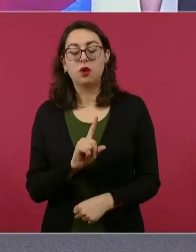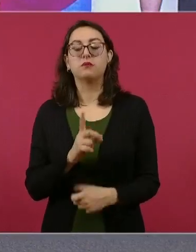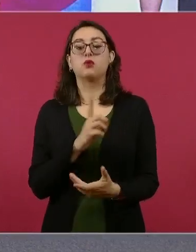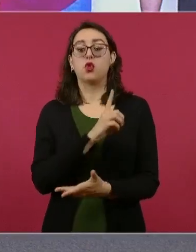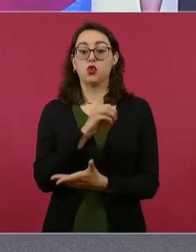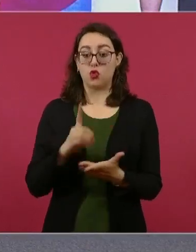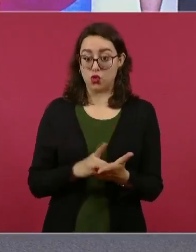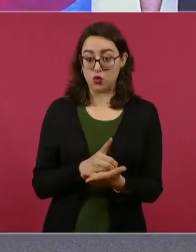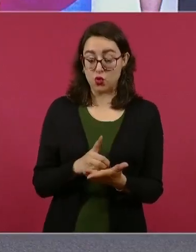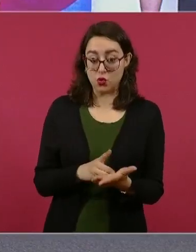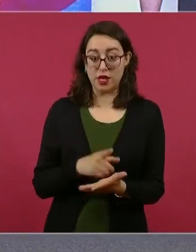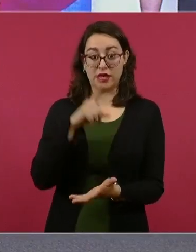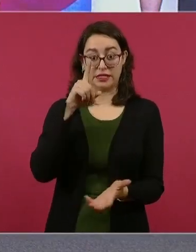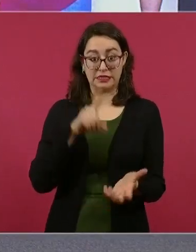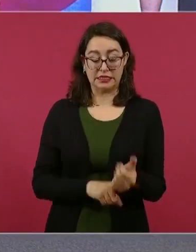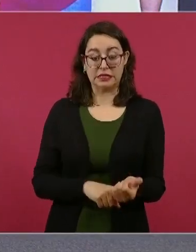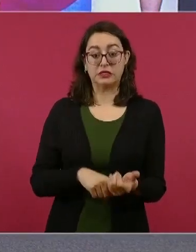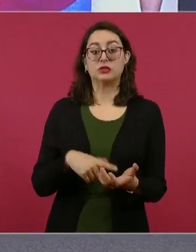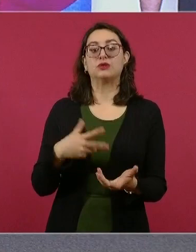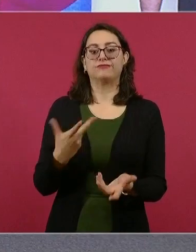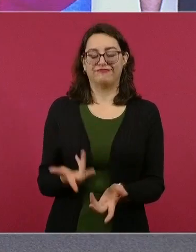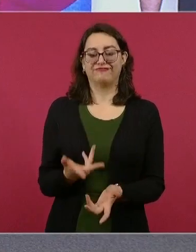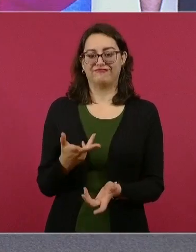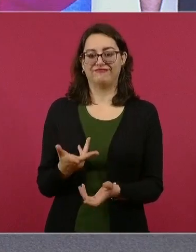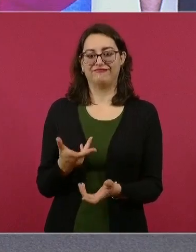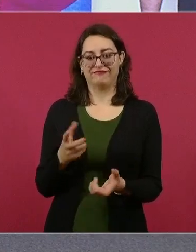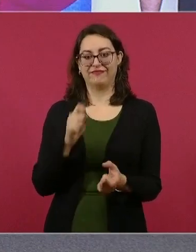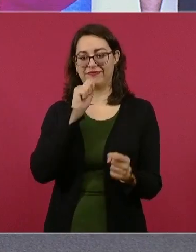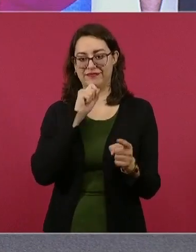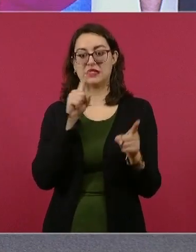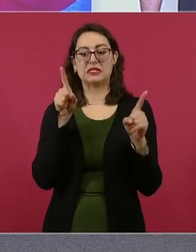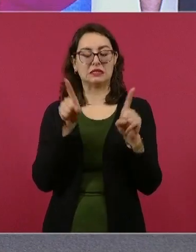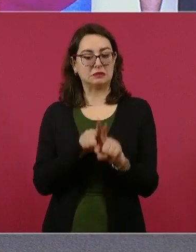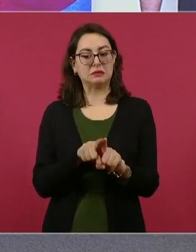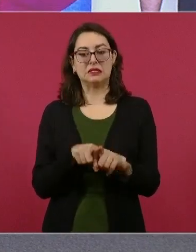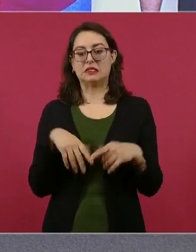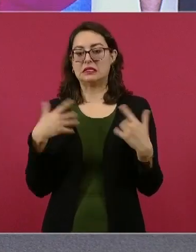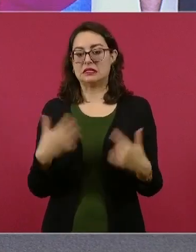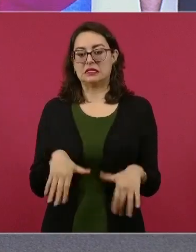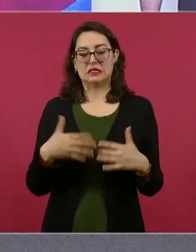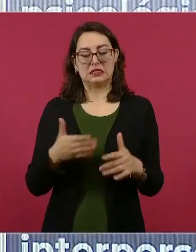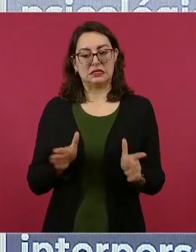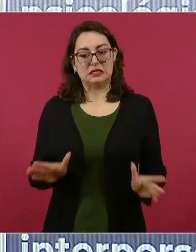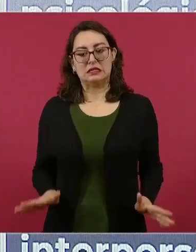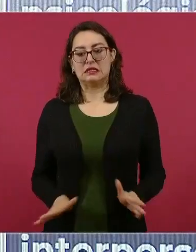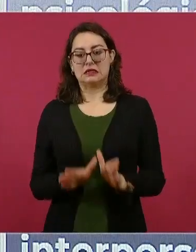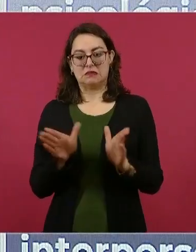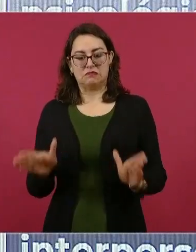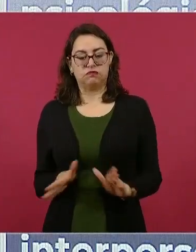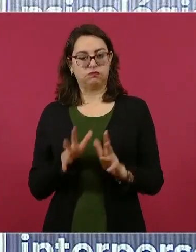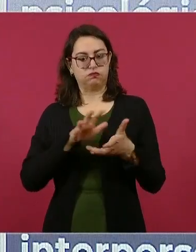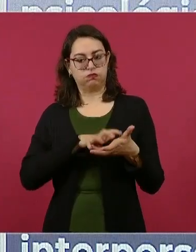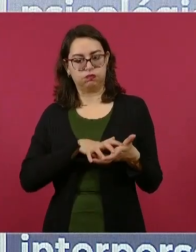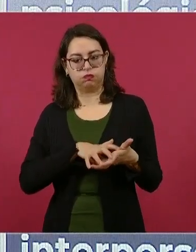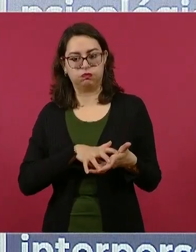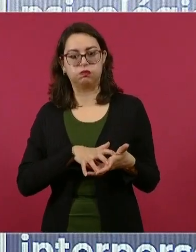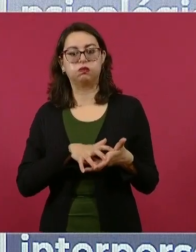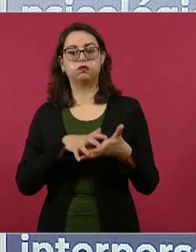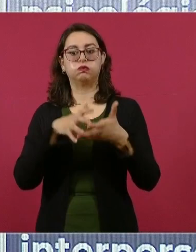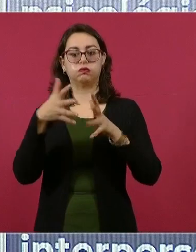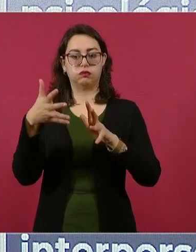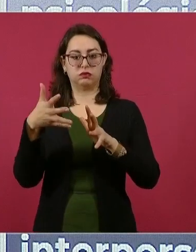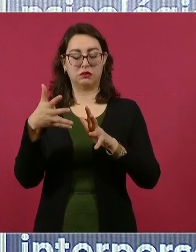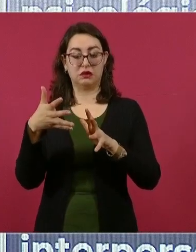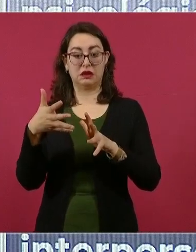en especial de las drogas de alto impacto, también se estimula de manera muy clara esta violencia reversa, que tiene que ver